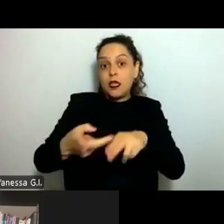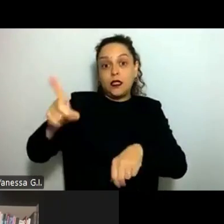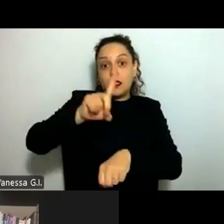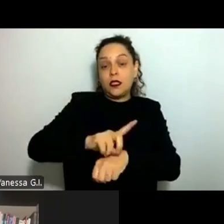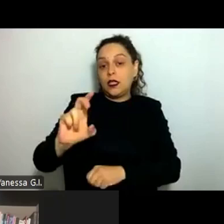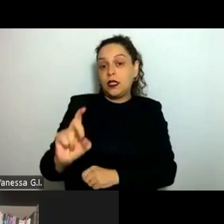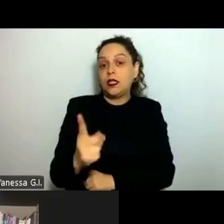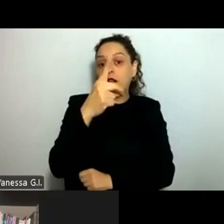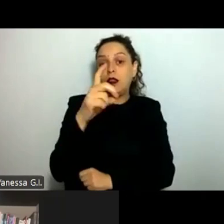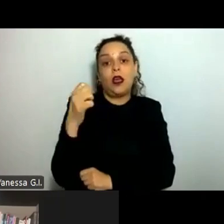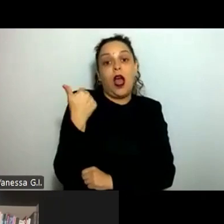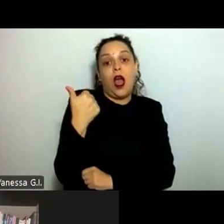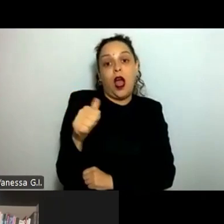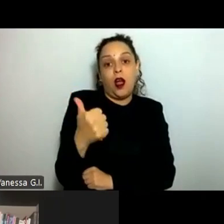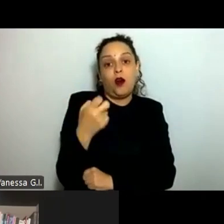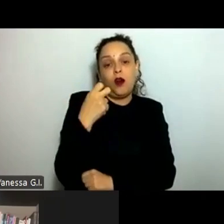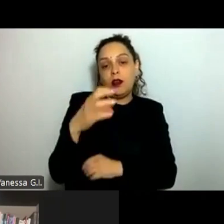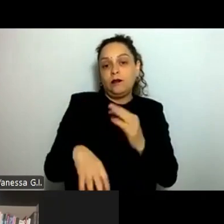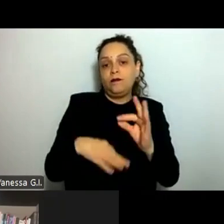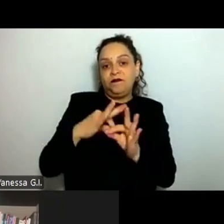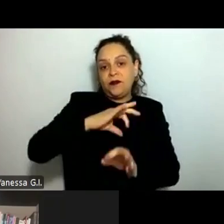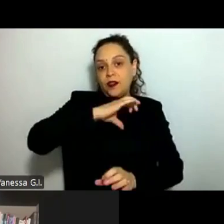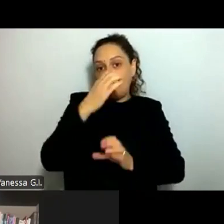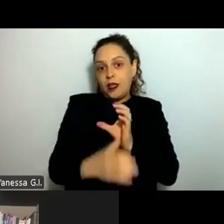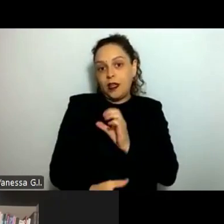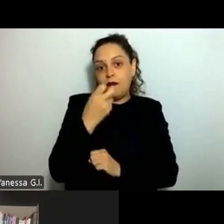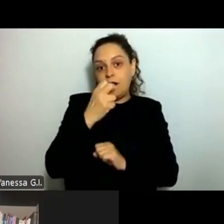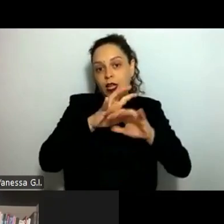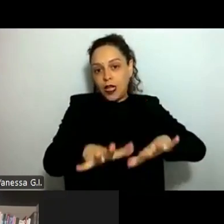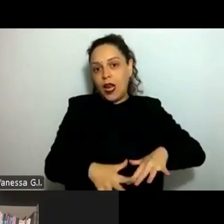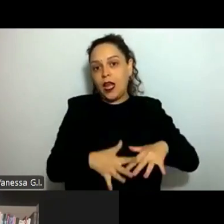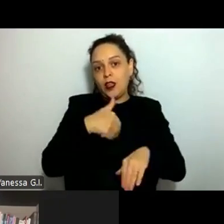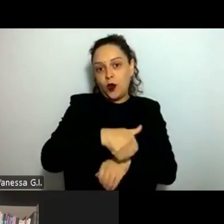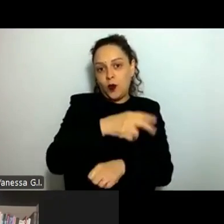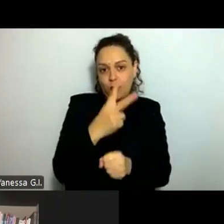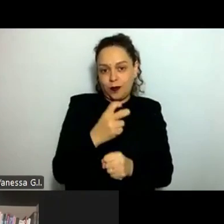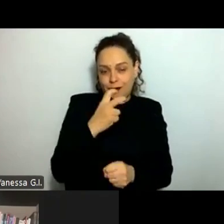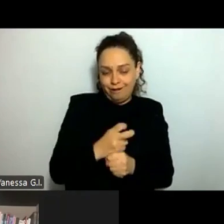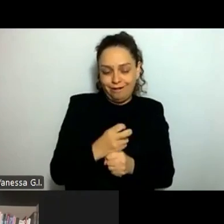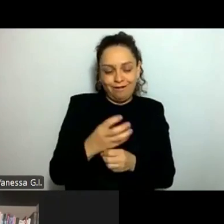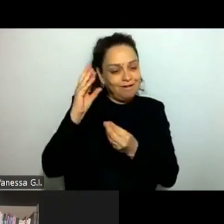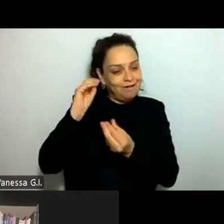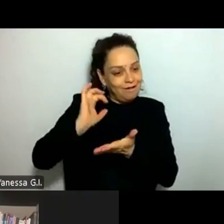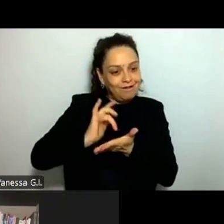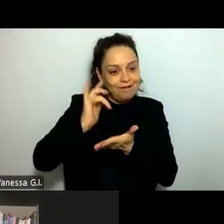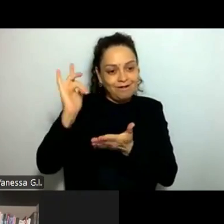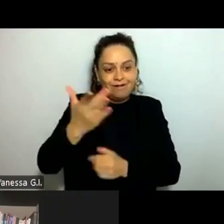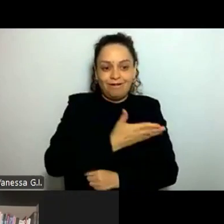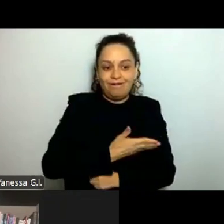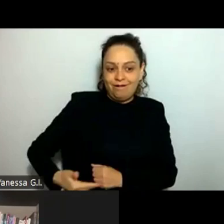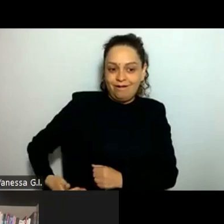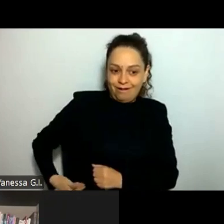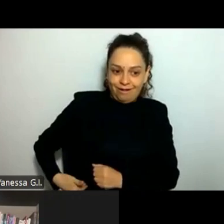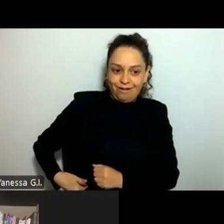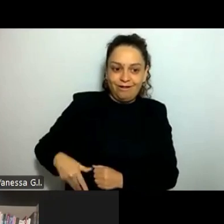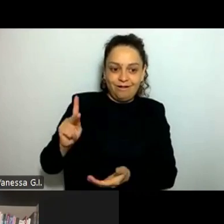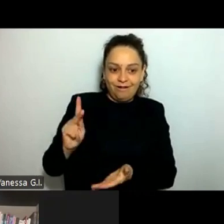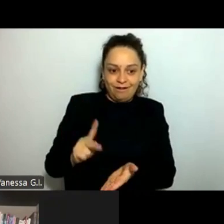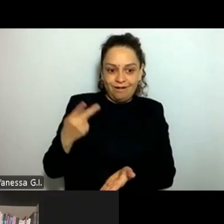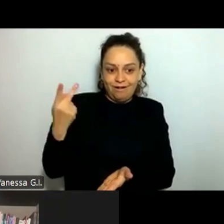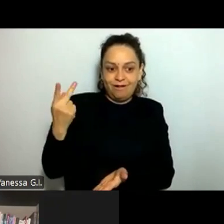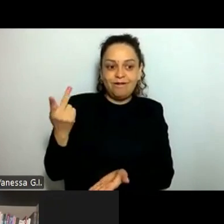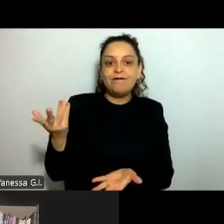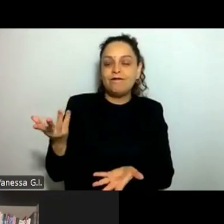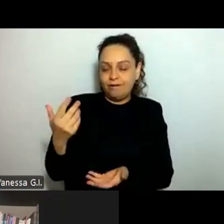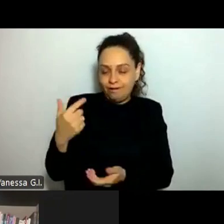fecha en la que se concluye esta legislatura. Entonces, gracias de nueva cuenta, presidente, y me reitero a las órdenes de